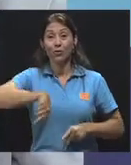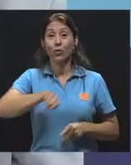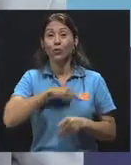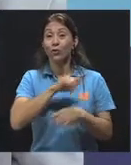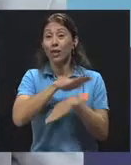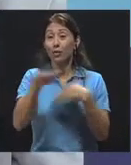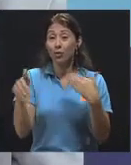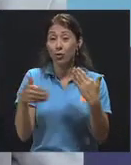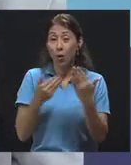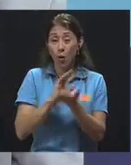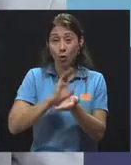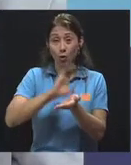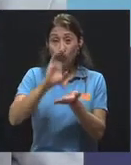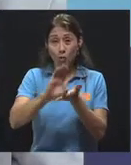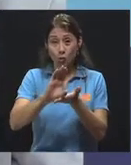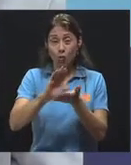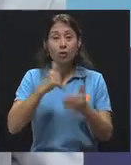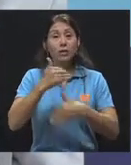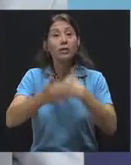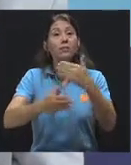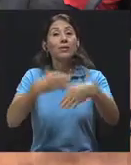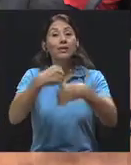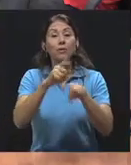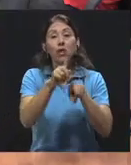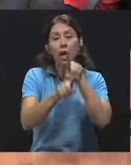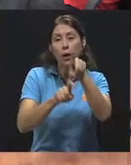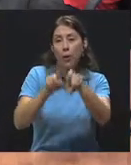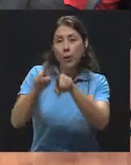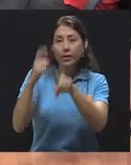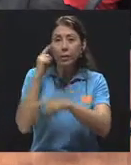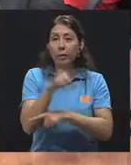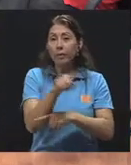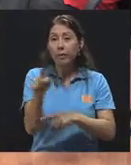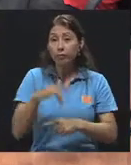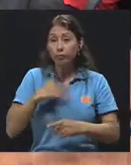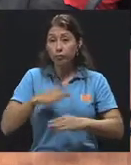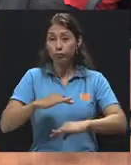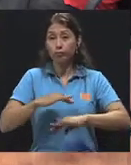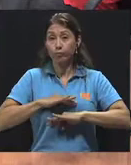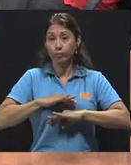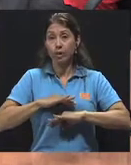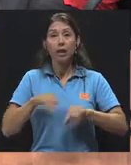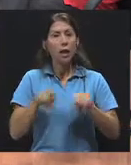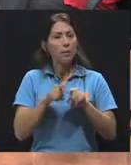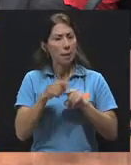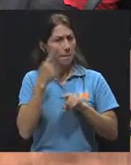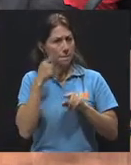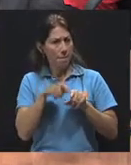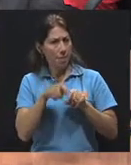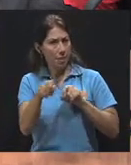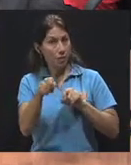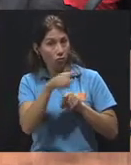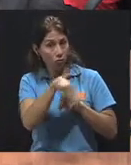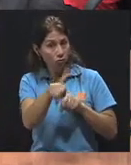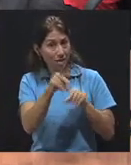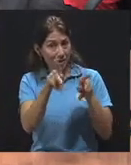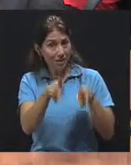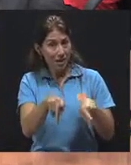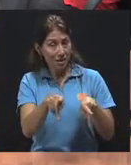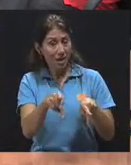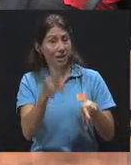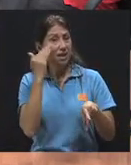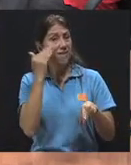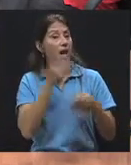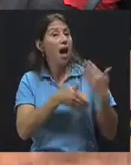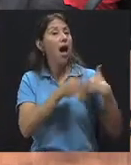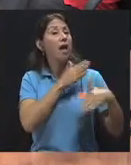cursos, realizamos una encuesta de satisfacción, uh-huh, hacemos una medición de lo que la gente sabía antes y al final, como para medir si la gente, ¿verdad? El